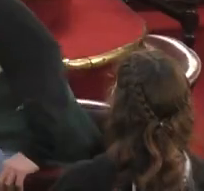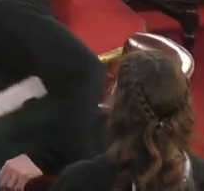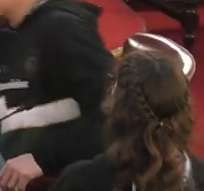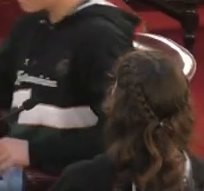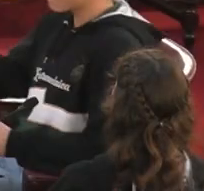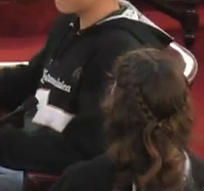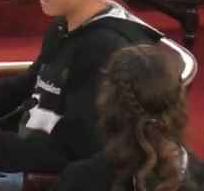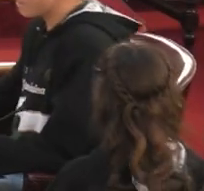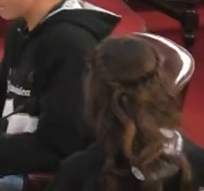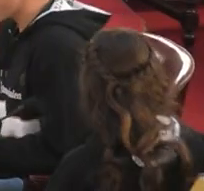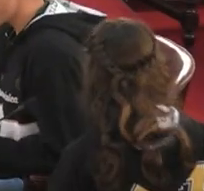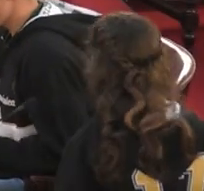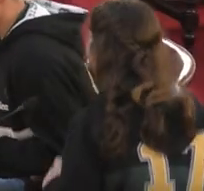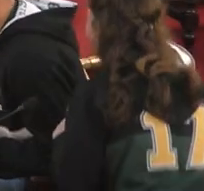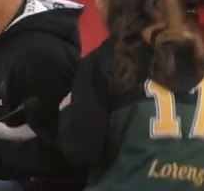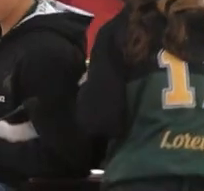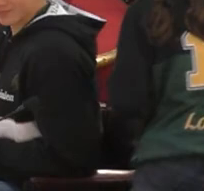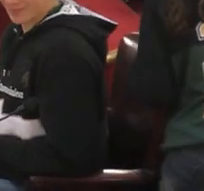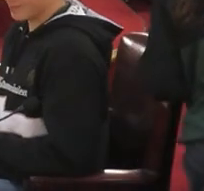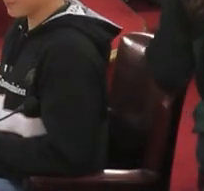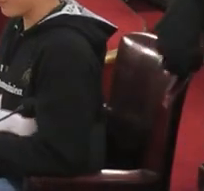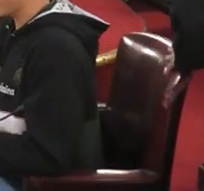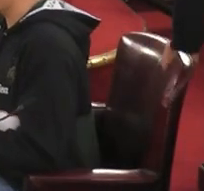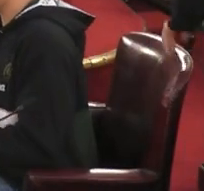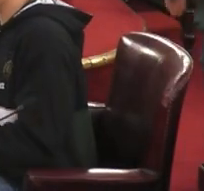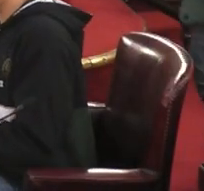Diputada Gaia Lorenzón.